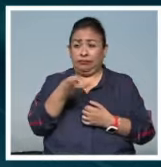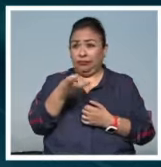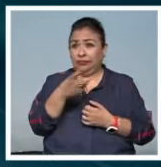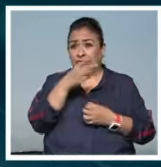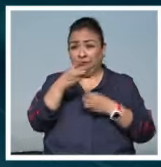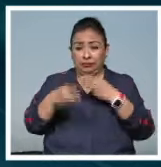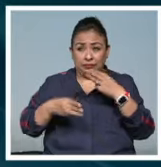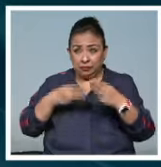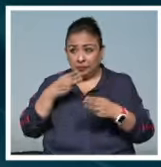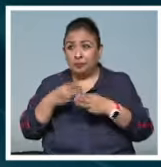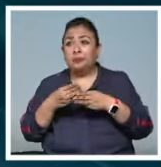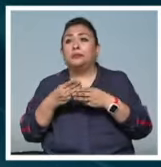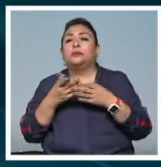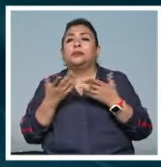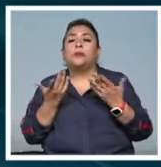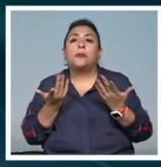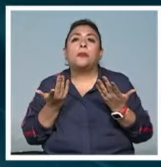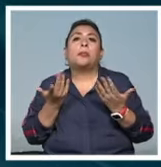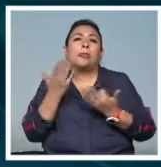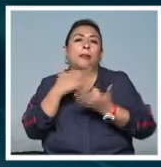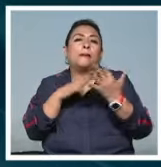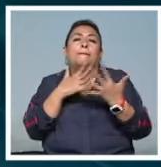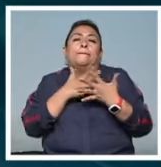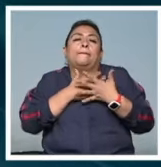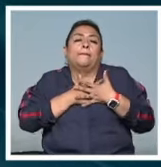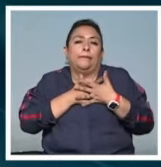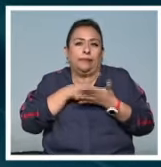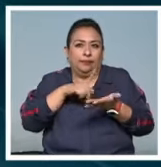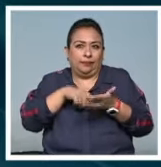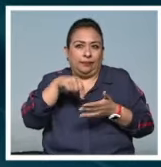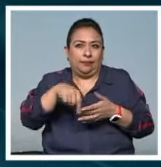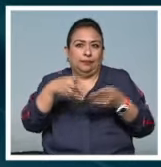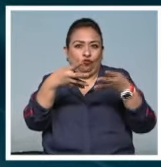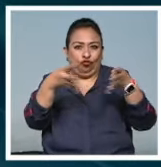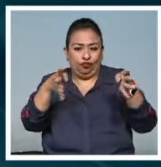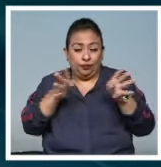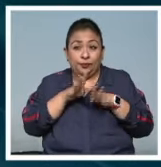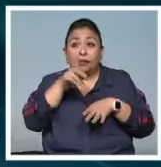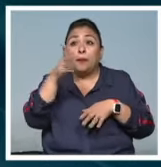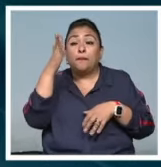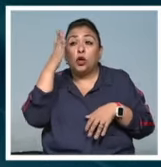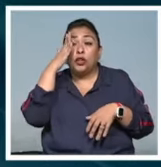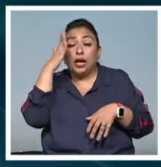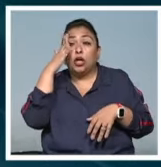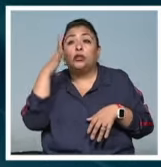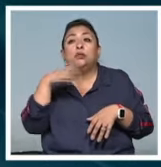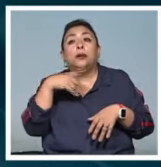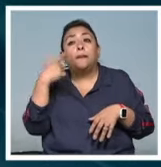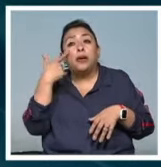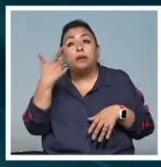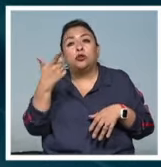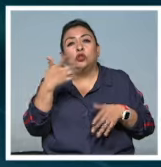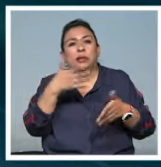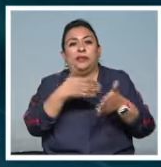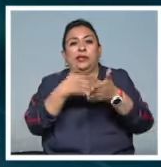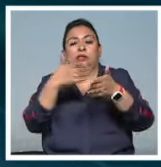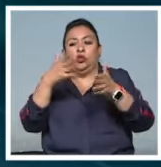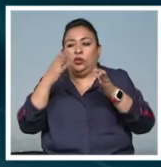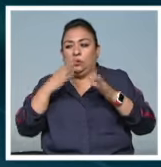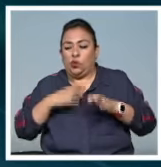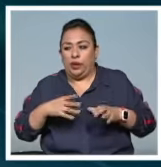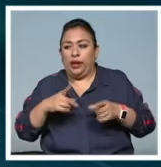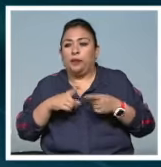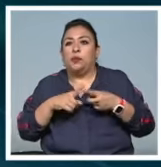este mundo y de toda la pasión que lo rodea. El protagonista hace un recorrido por sus limitaciones